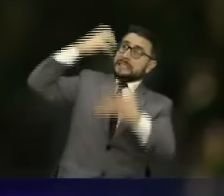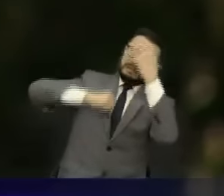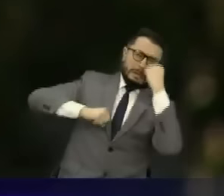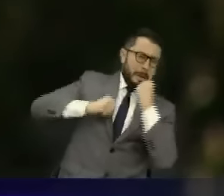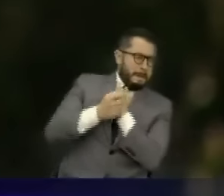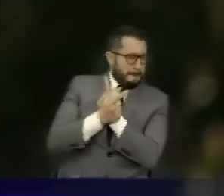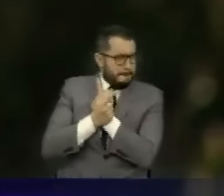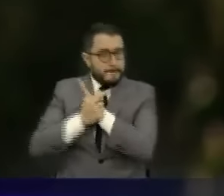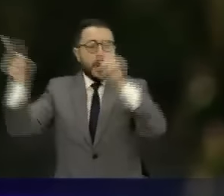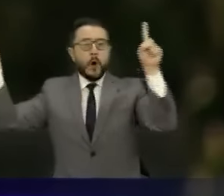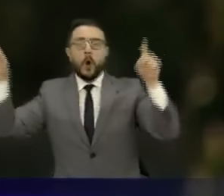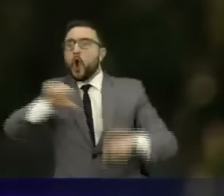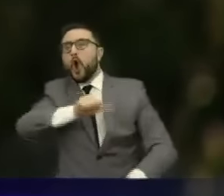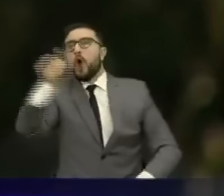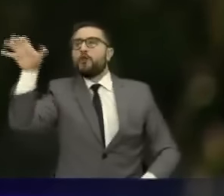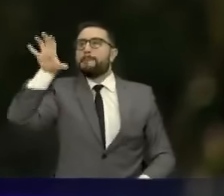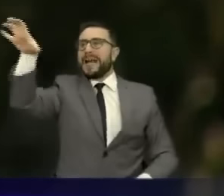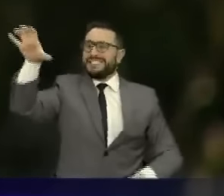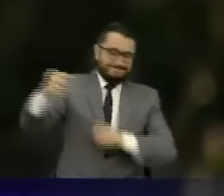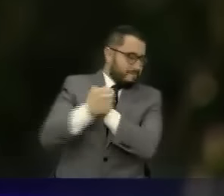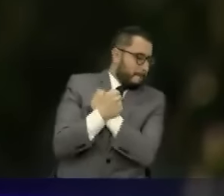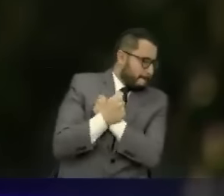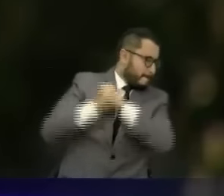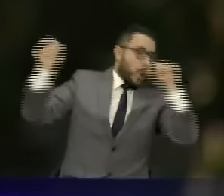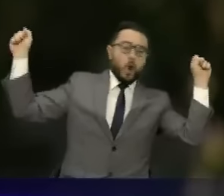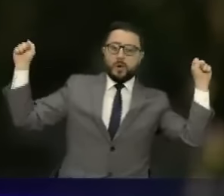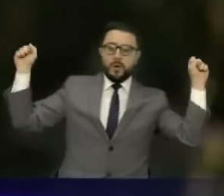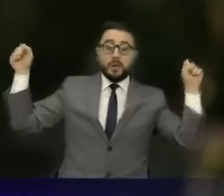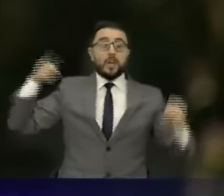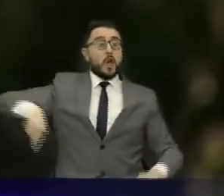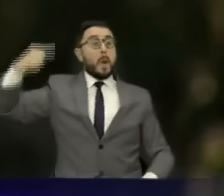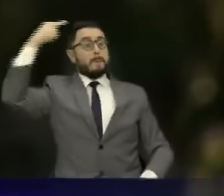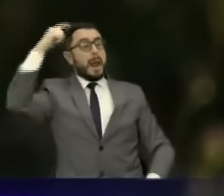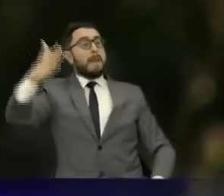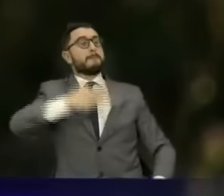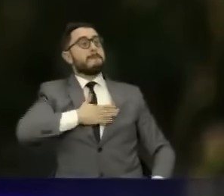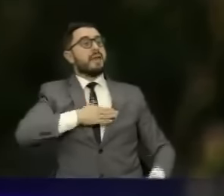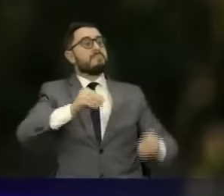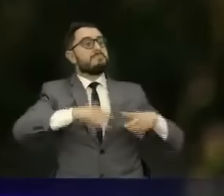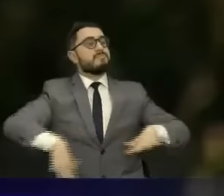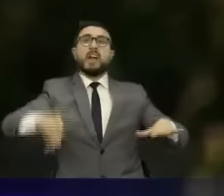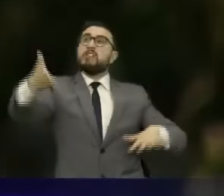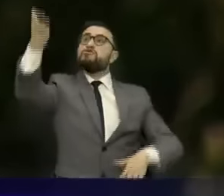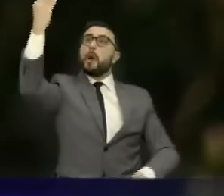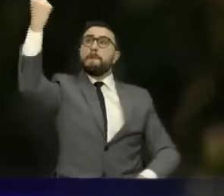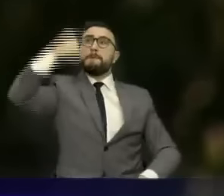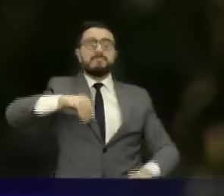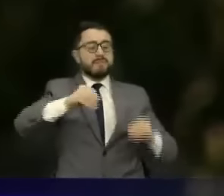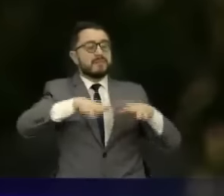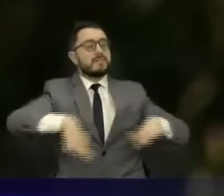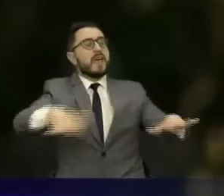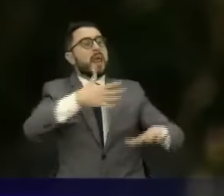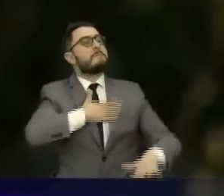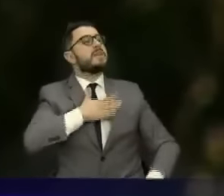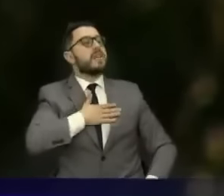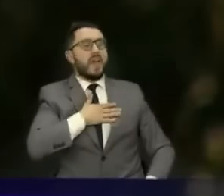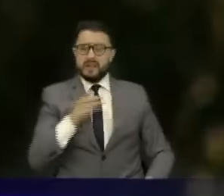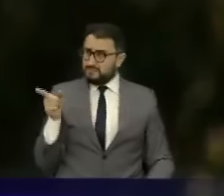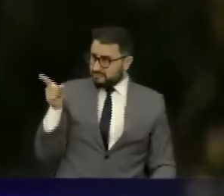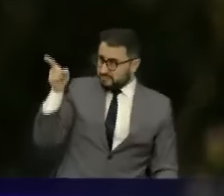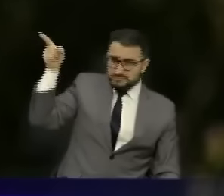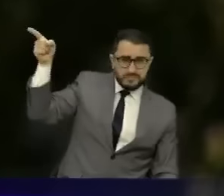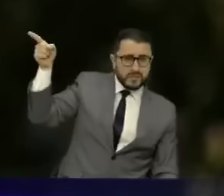extranjera que creía que esta era su tierra también, por designio divino, que esta